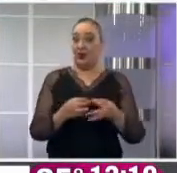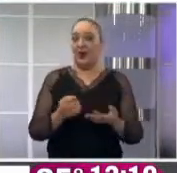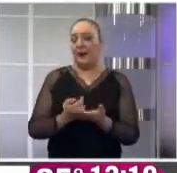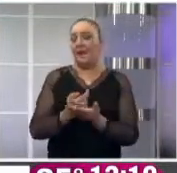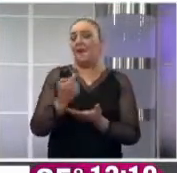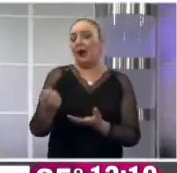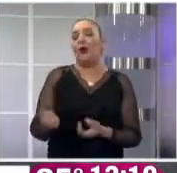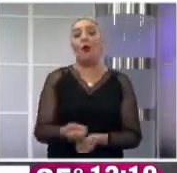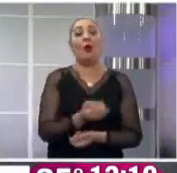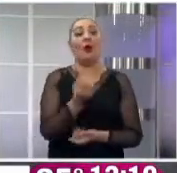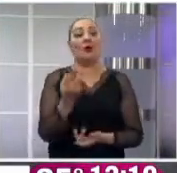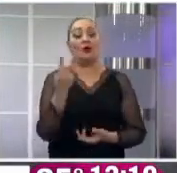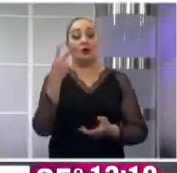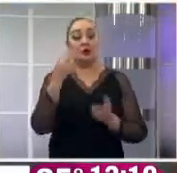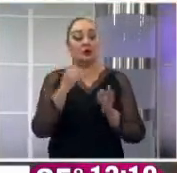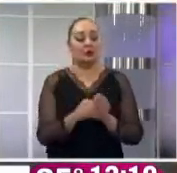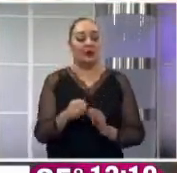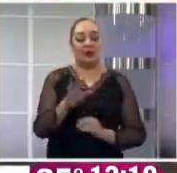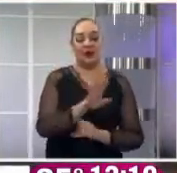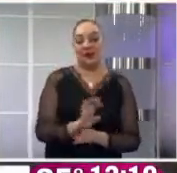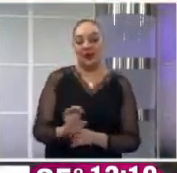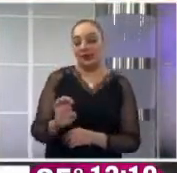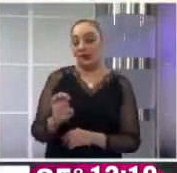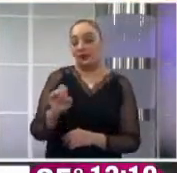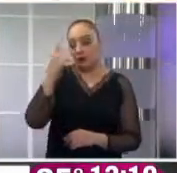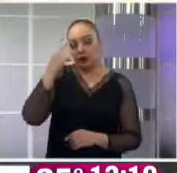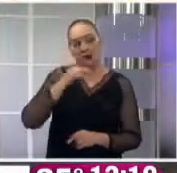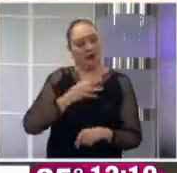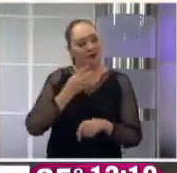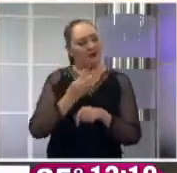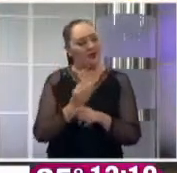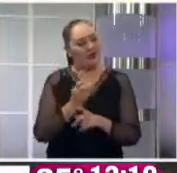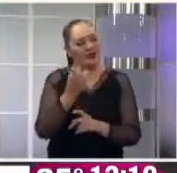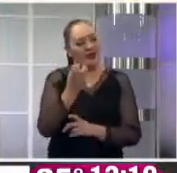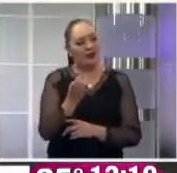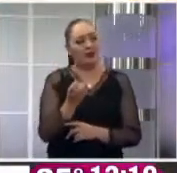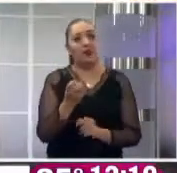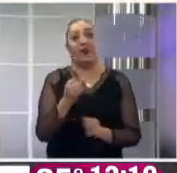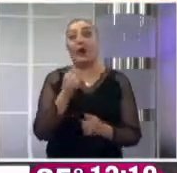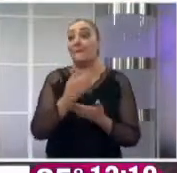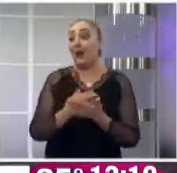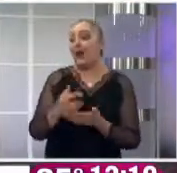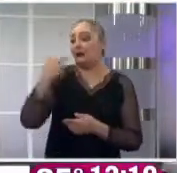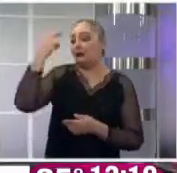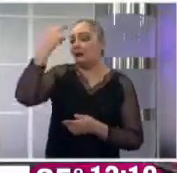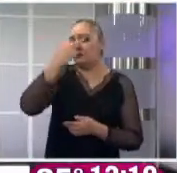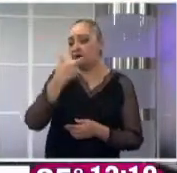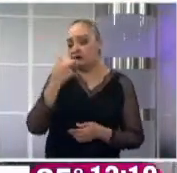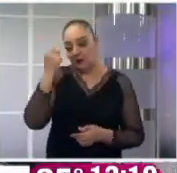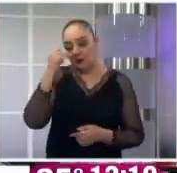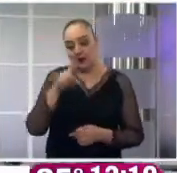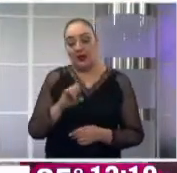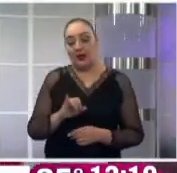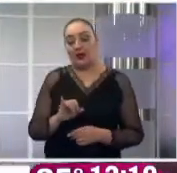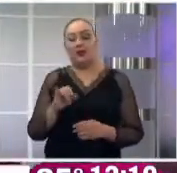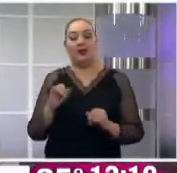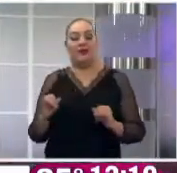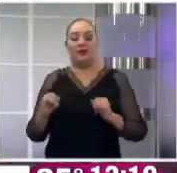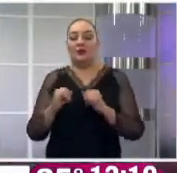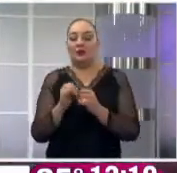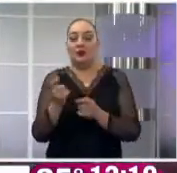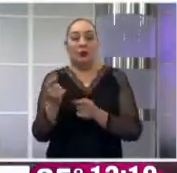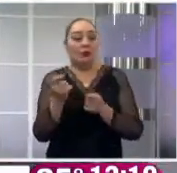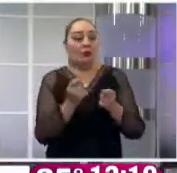pesos proceder a la verificación del repuve y una inspección en el instituto de control vehicular en cuanto a